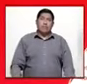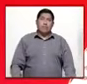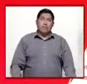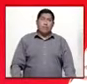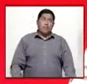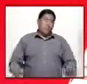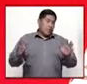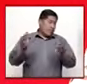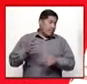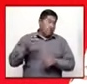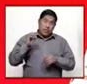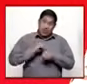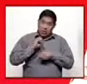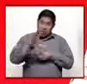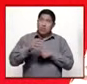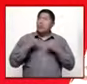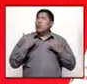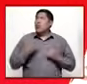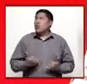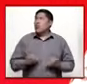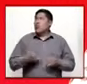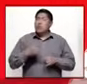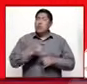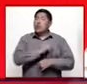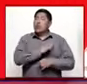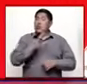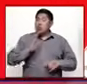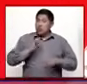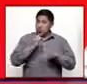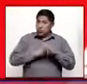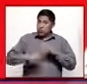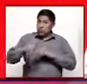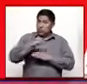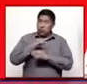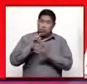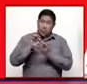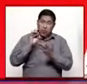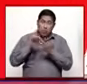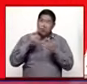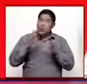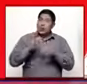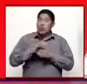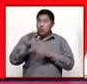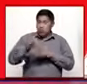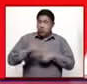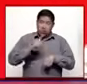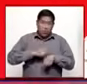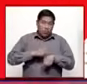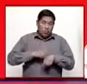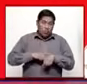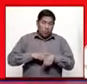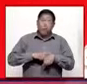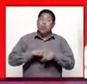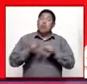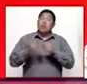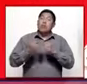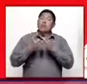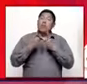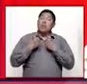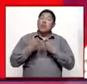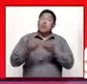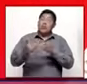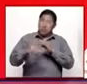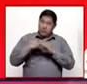Bueno, y queremos indicarles que hoy el Tribunal Supremo Electoral, cumpliendo el plazo de las 72 horas, ha devuelto las preguntas formuladas para el